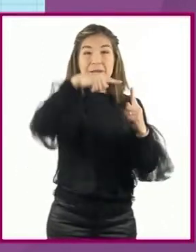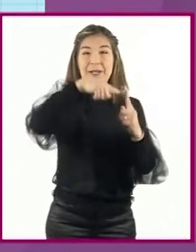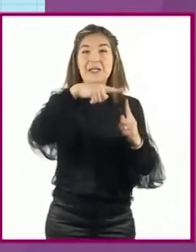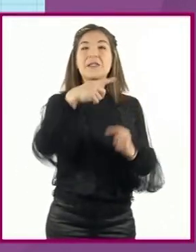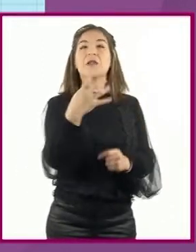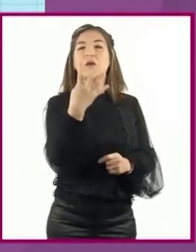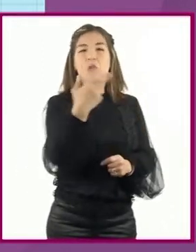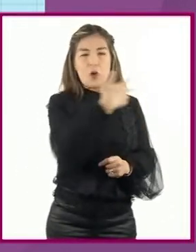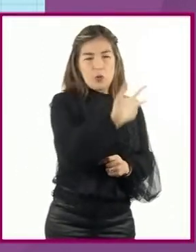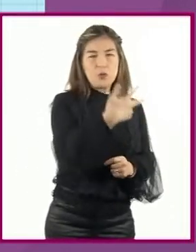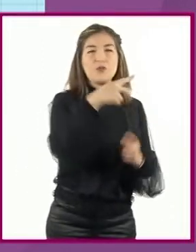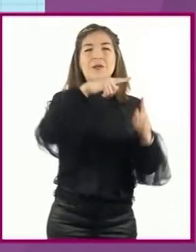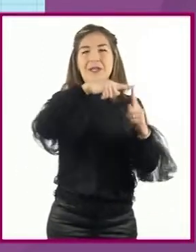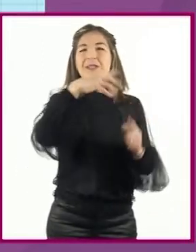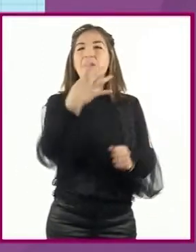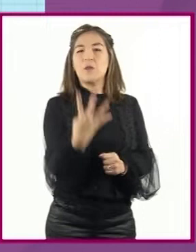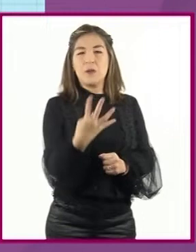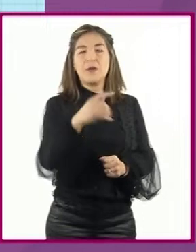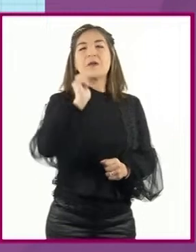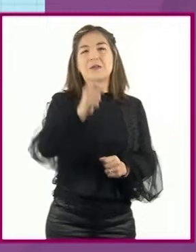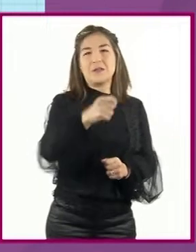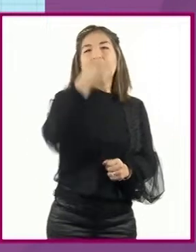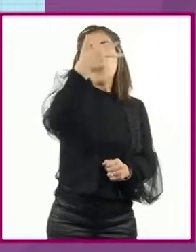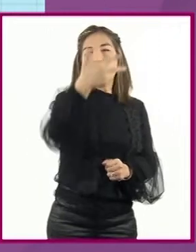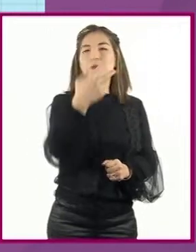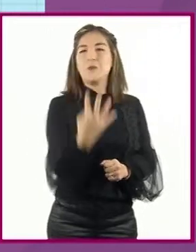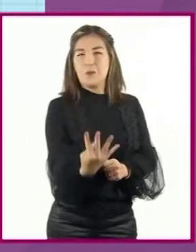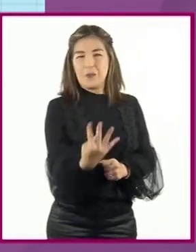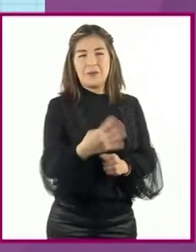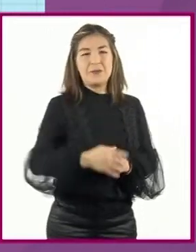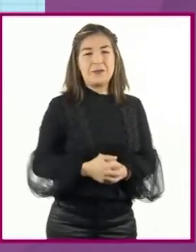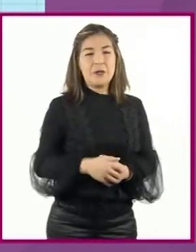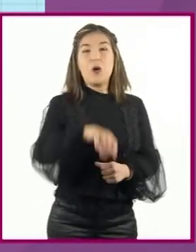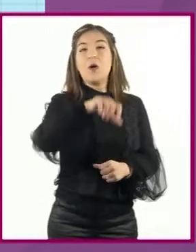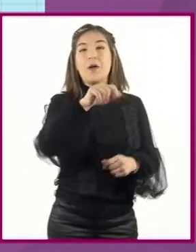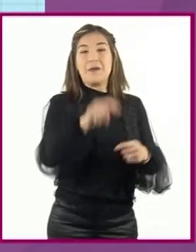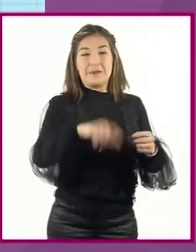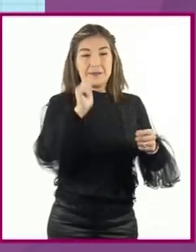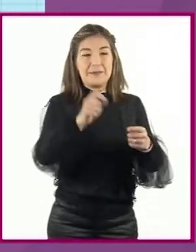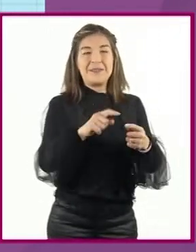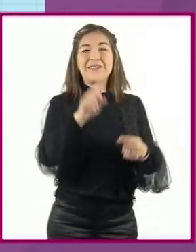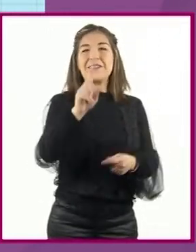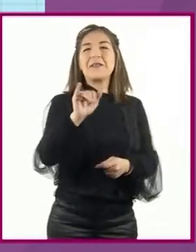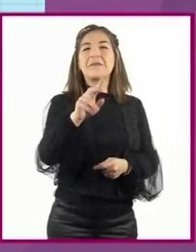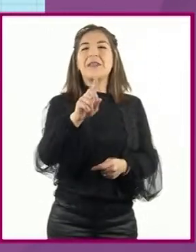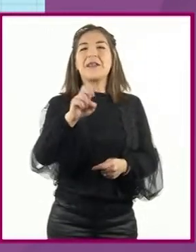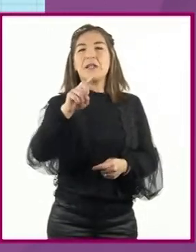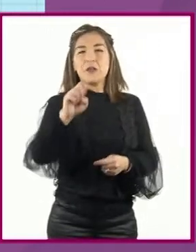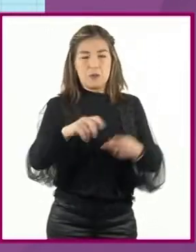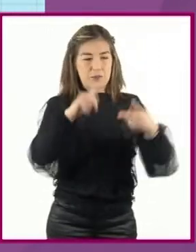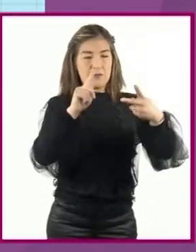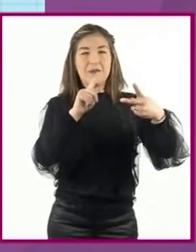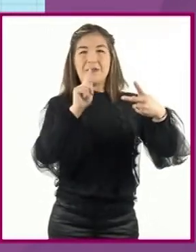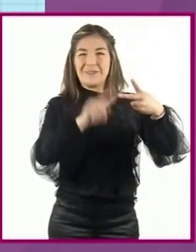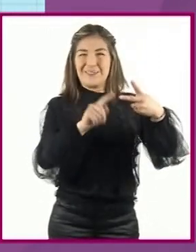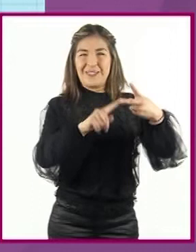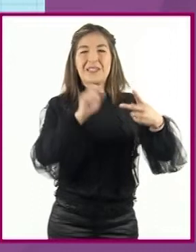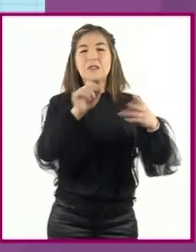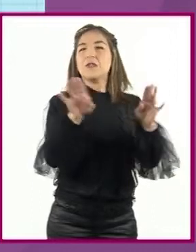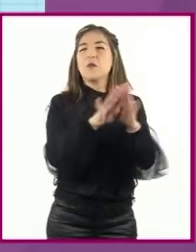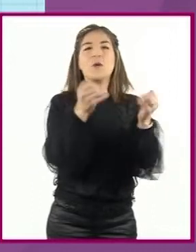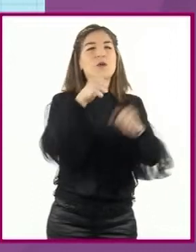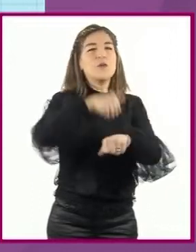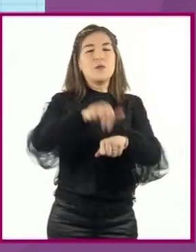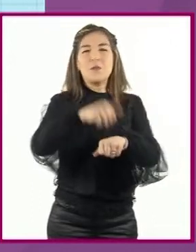puede escribir como la fracción 8 cuartos. El dividendo en una división es lo mismo que el numerador en